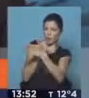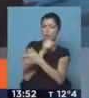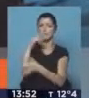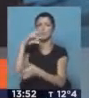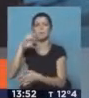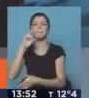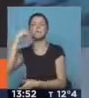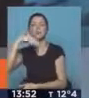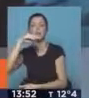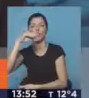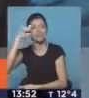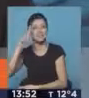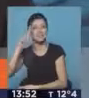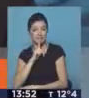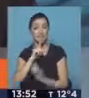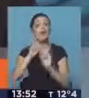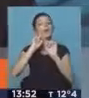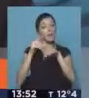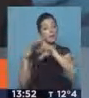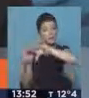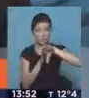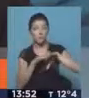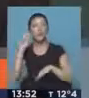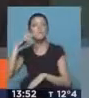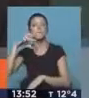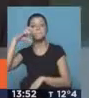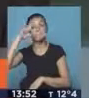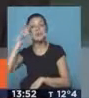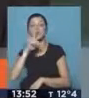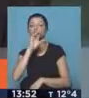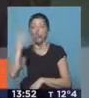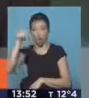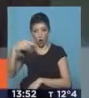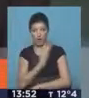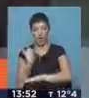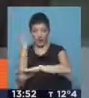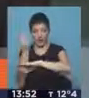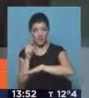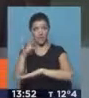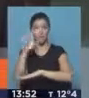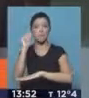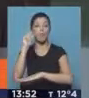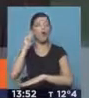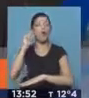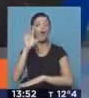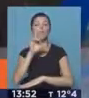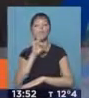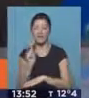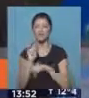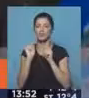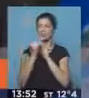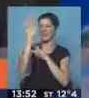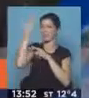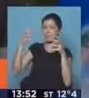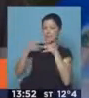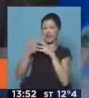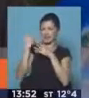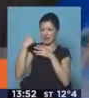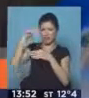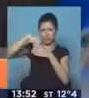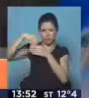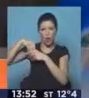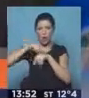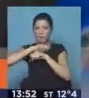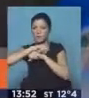Villalobos. Es decir, Joaquín Villalobos no coincide con el actual presidente de El Salvador, pero hay una realidad. Aquella guerrilla ya ha tenido